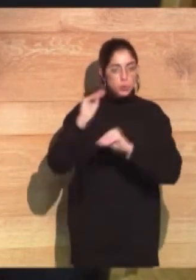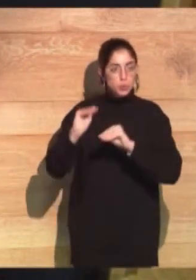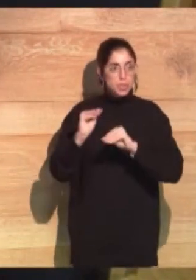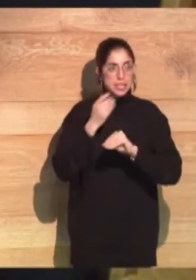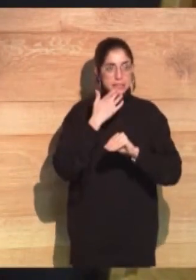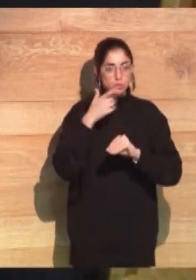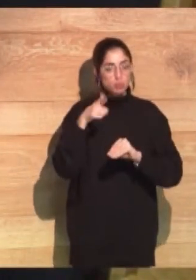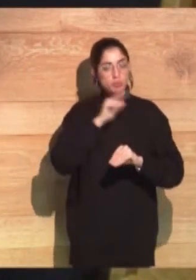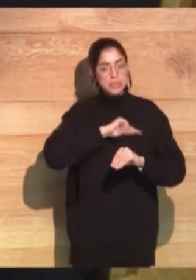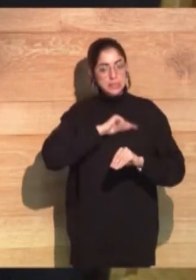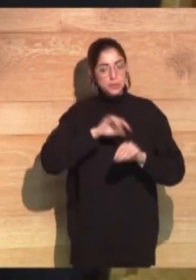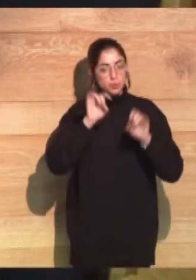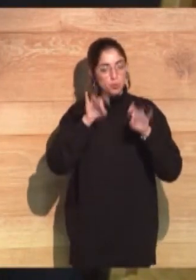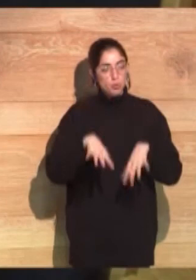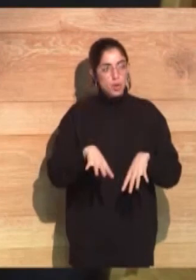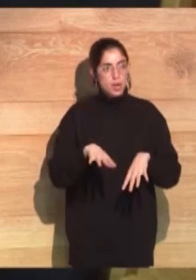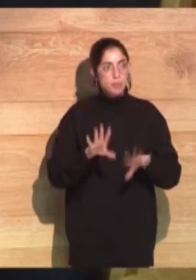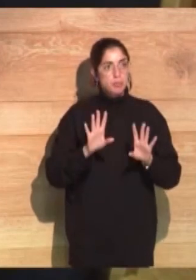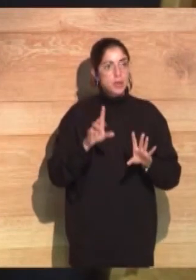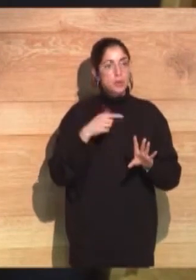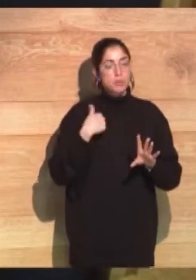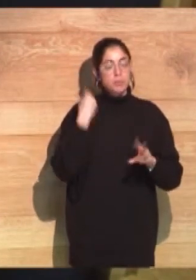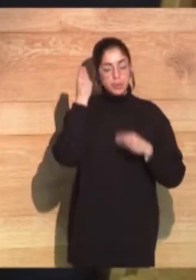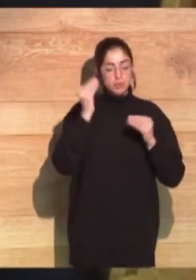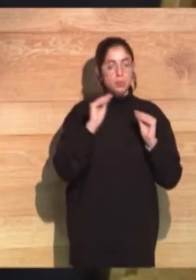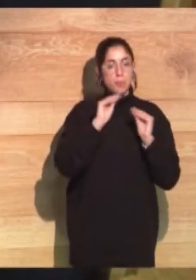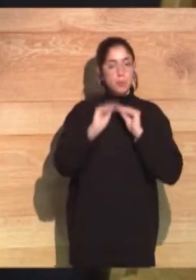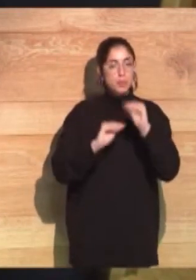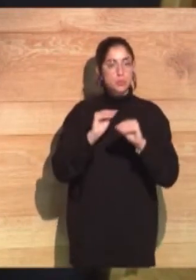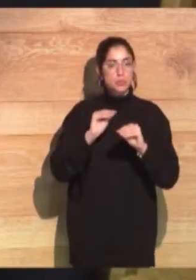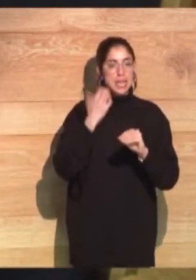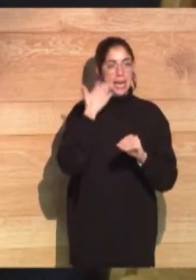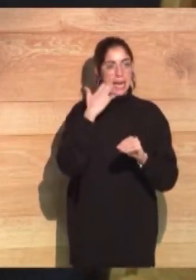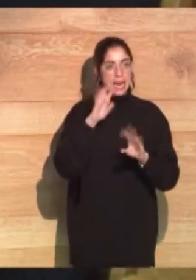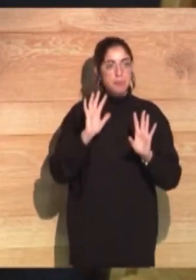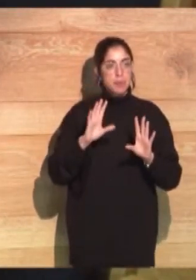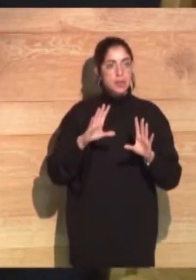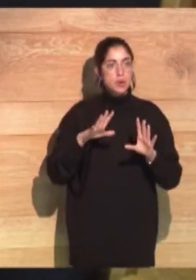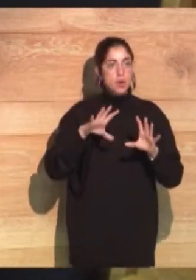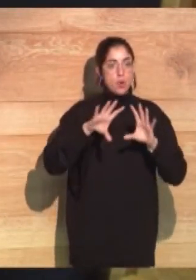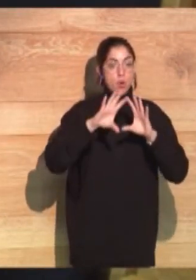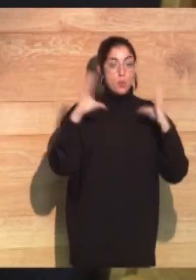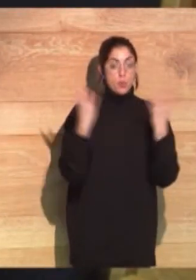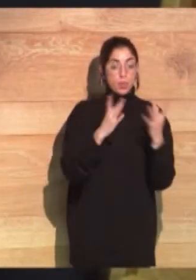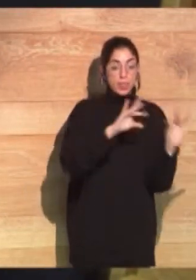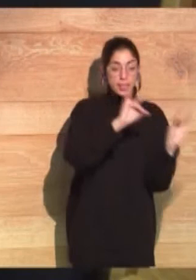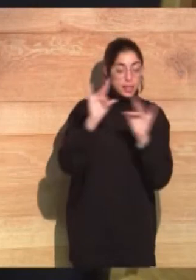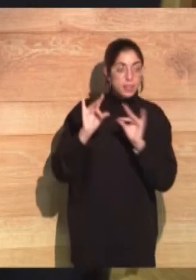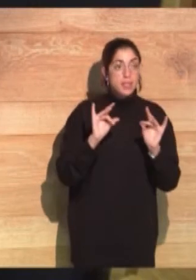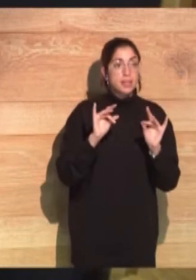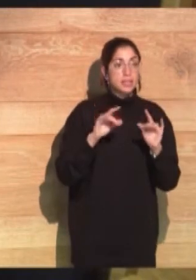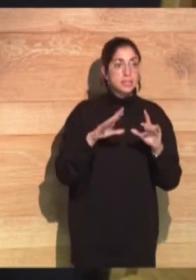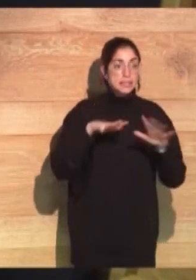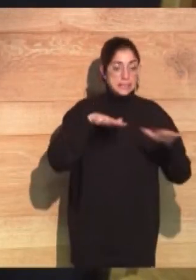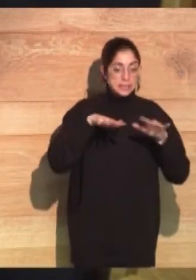extraña, pero la vibración de la Madre Tierra aumenta. Eso es lo que siente y percibe la